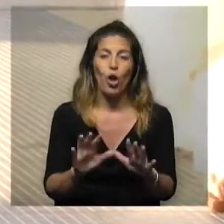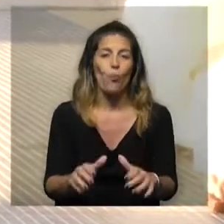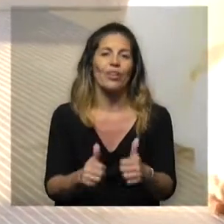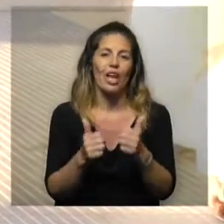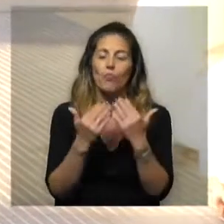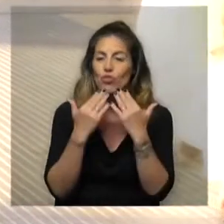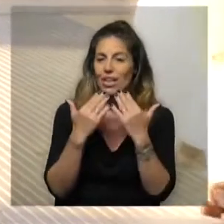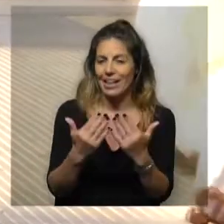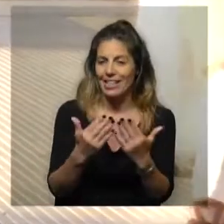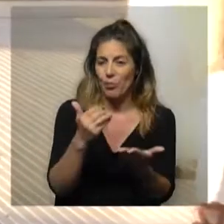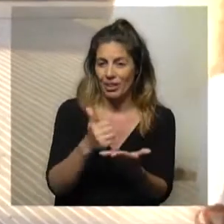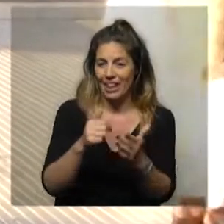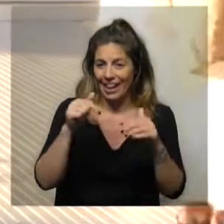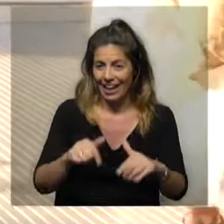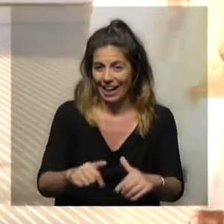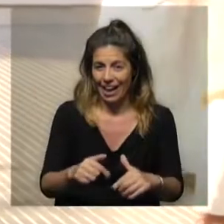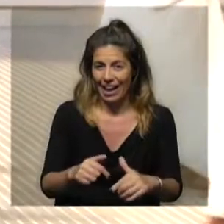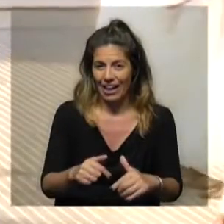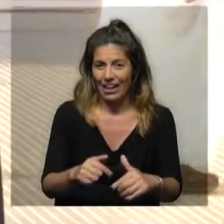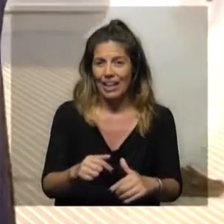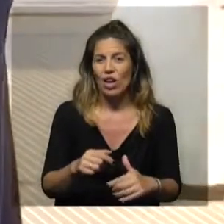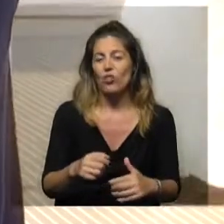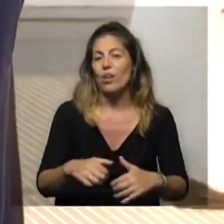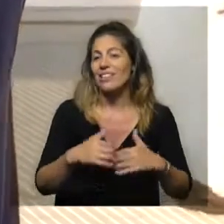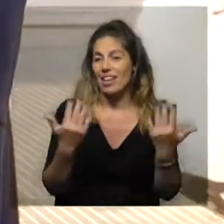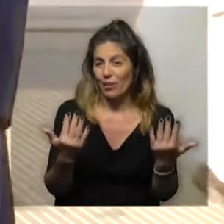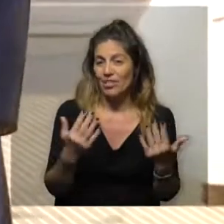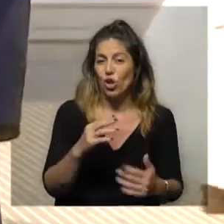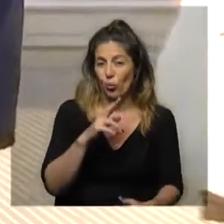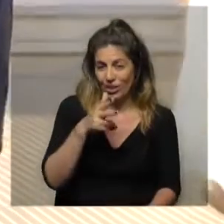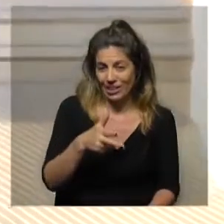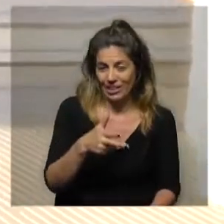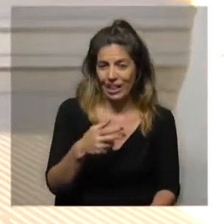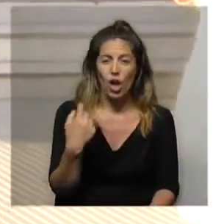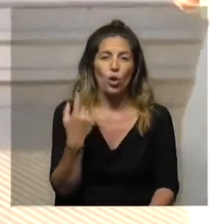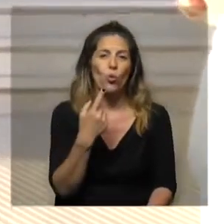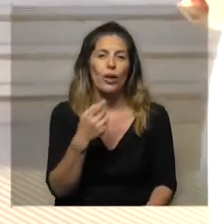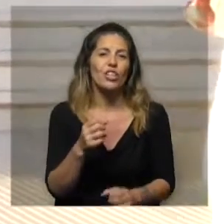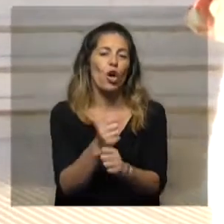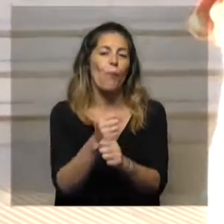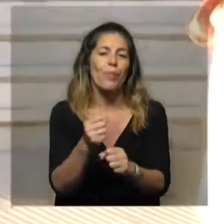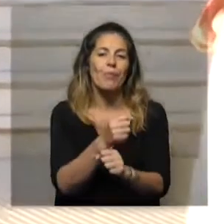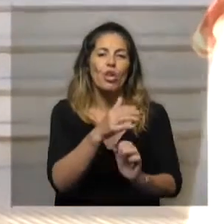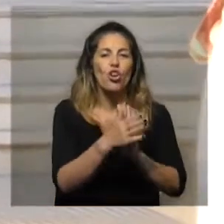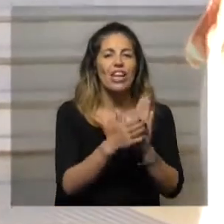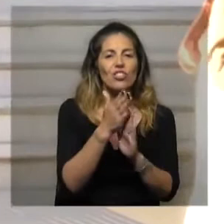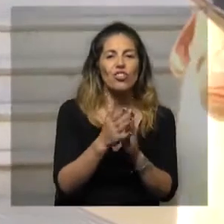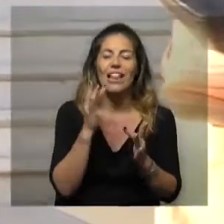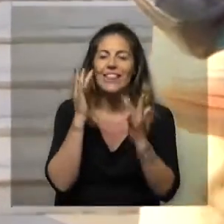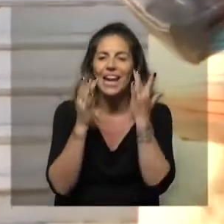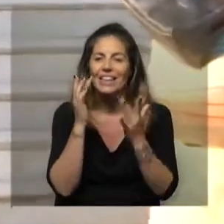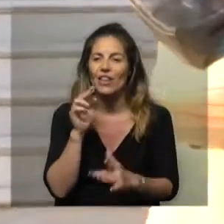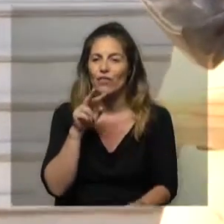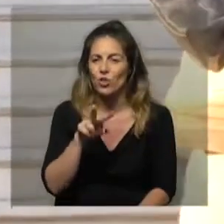bien muchas gracias morena por estar hoy con nosotros como dijiste es una celebración nuestro premio nacional de artes visuales que